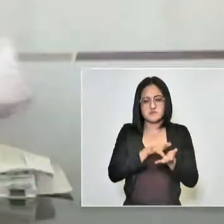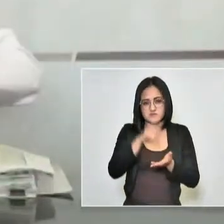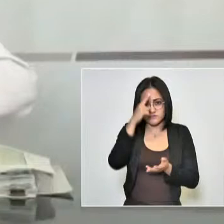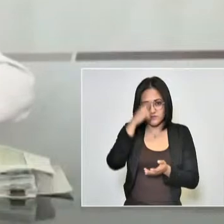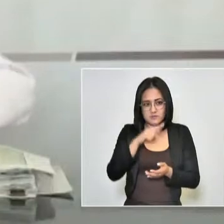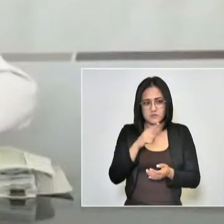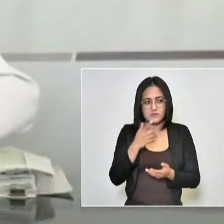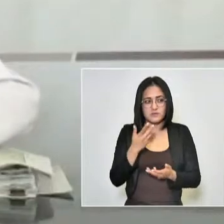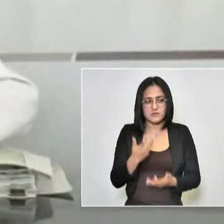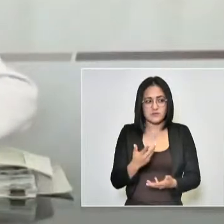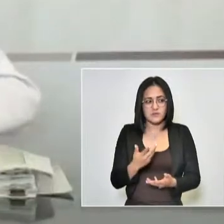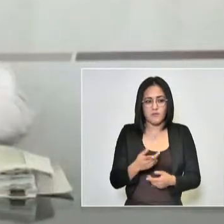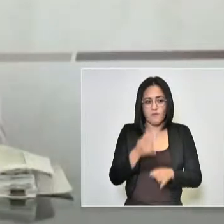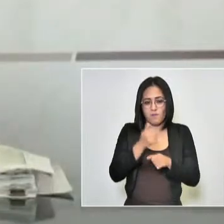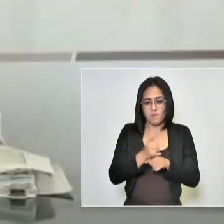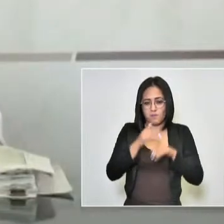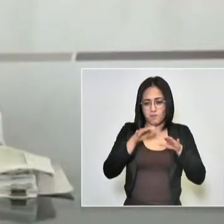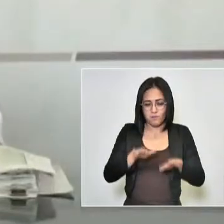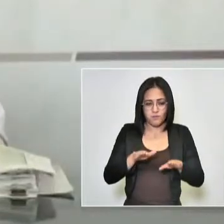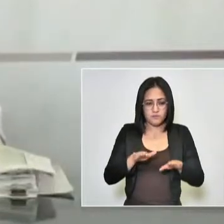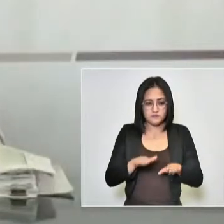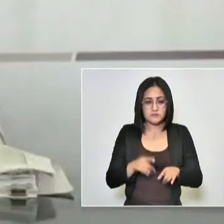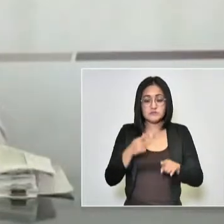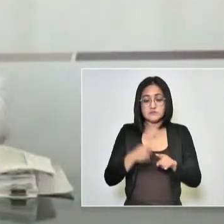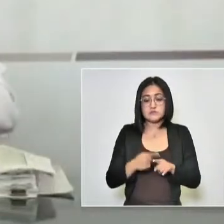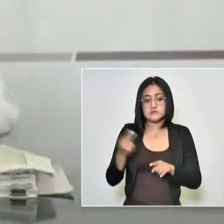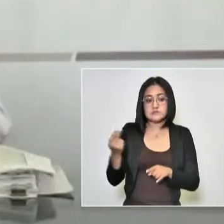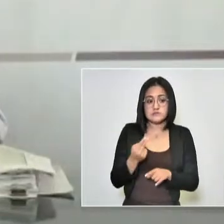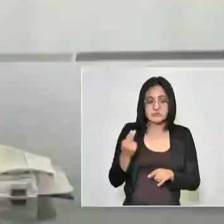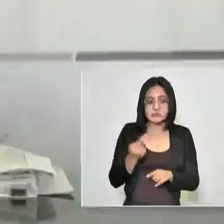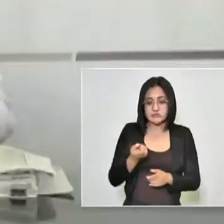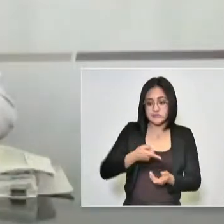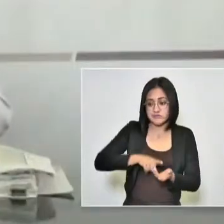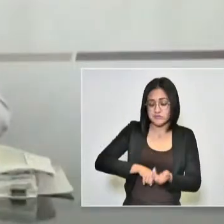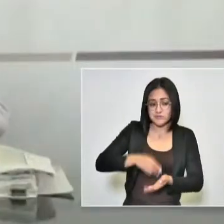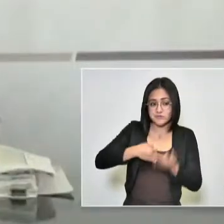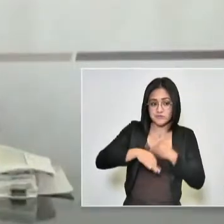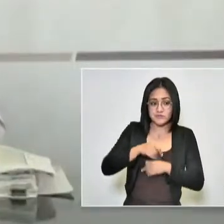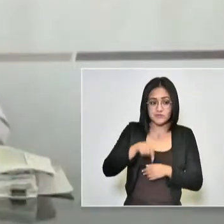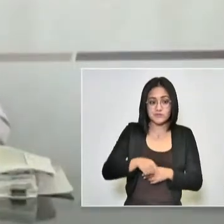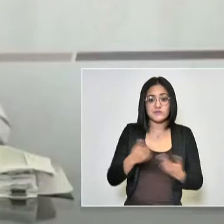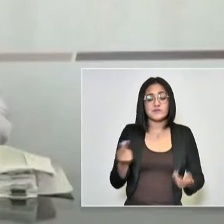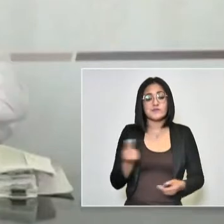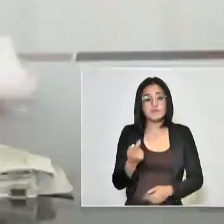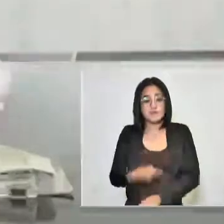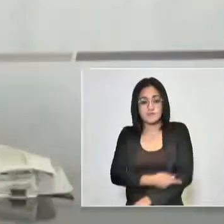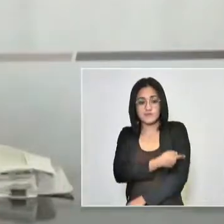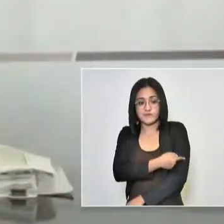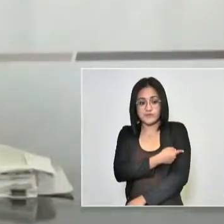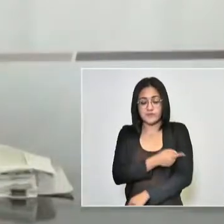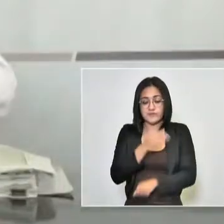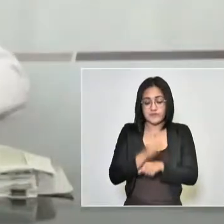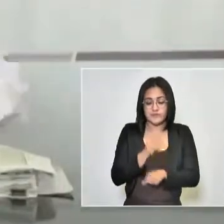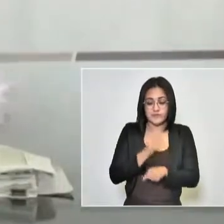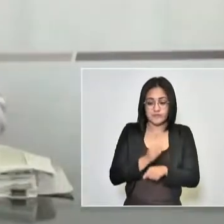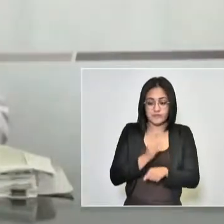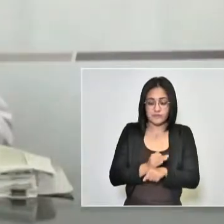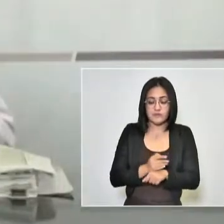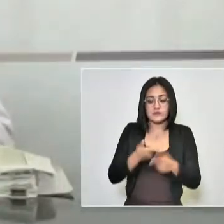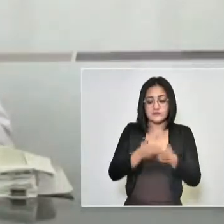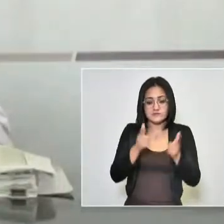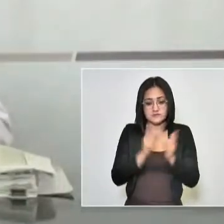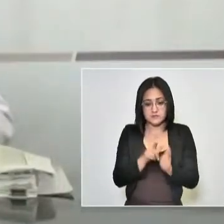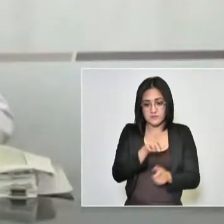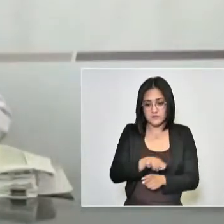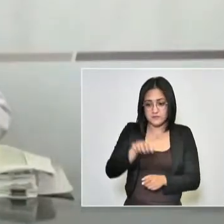para informar a la necesidad imperiosa de tener el refuerzo en este grupo